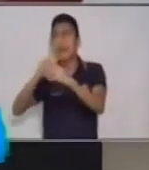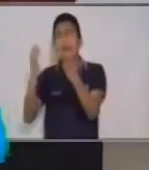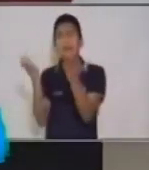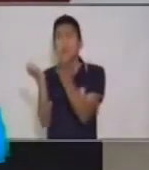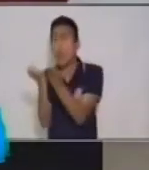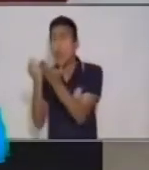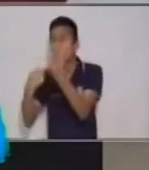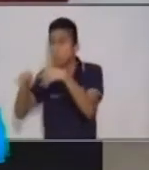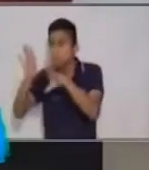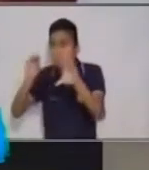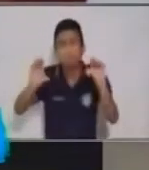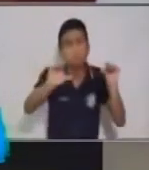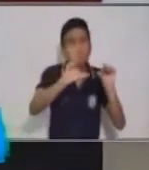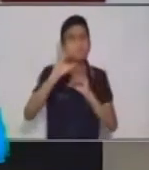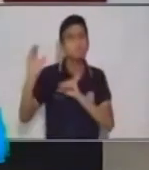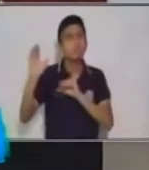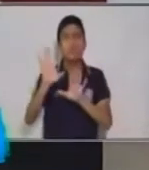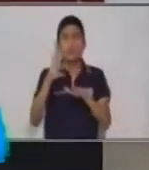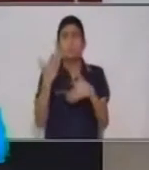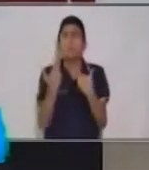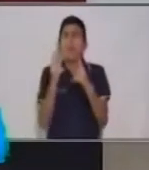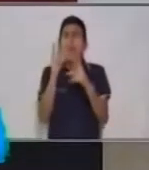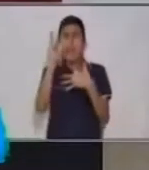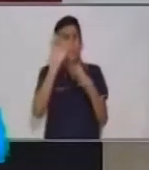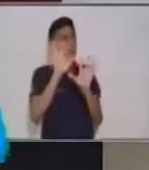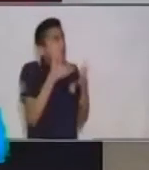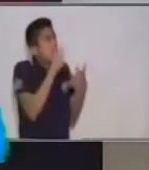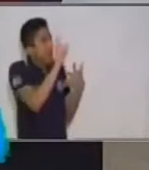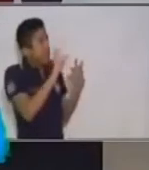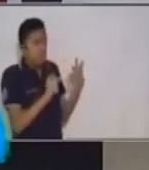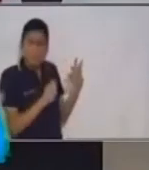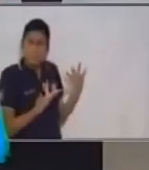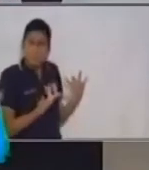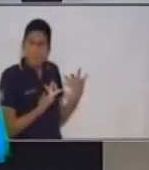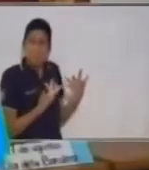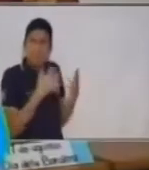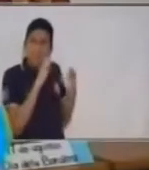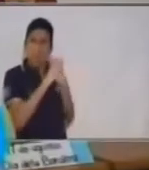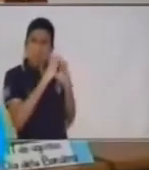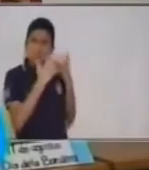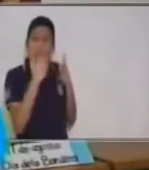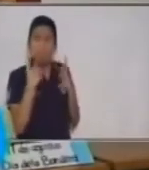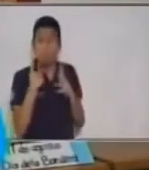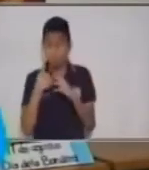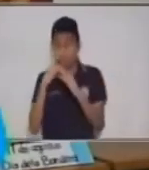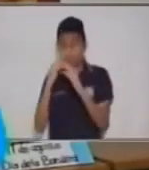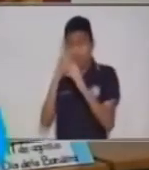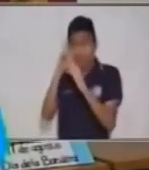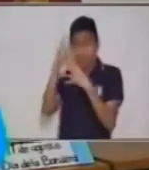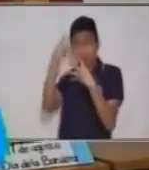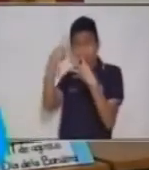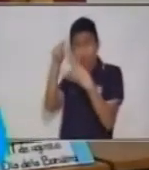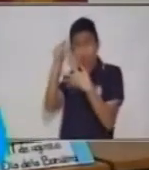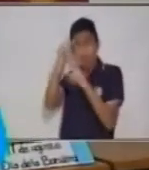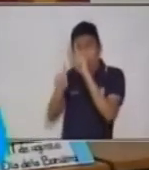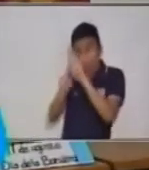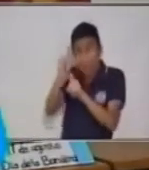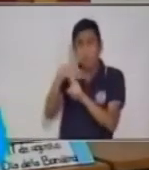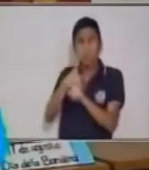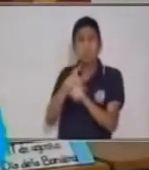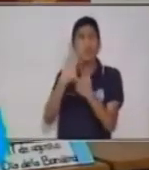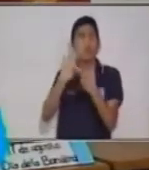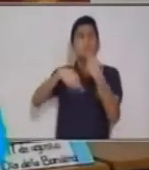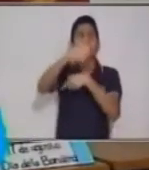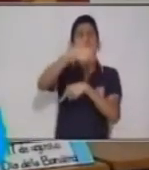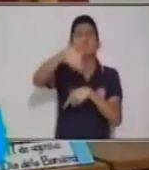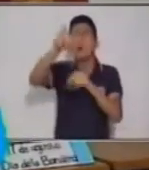serio? ¿Una encuesta? A ver, ¿qué características tiene una encuesta? Bueno, una encuesta se le realiza a las